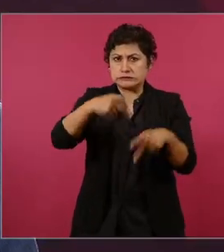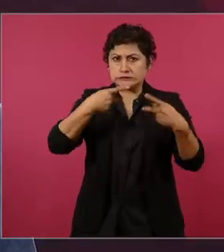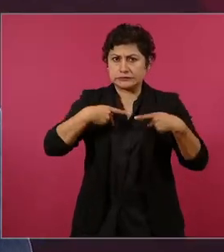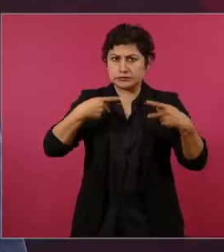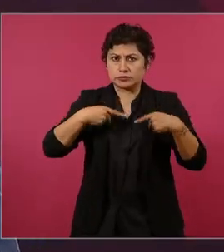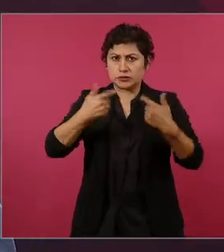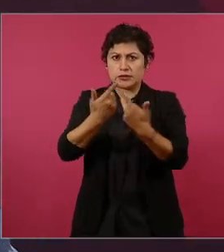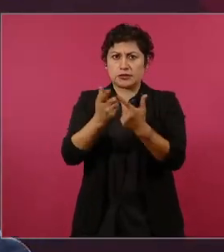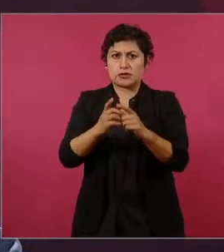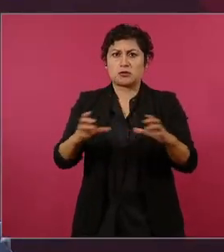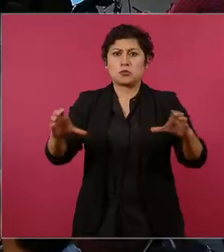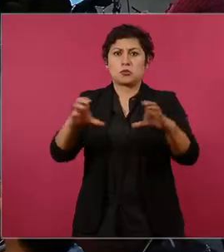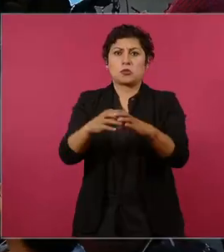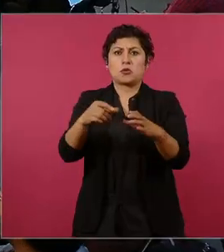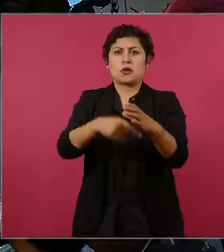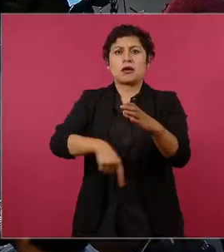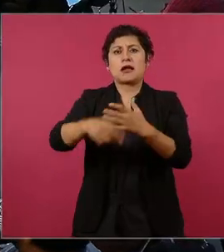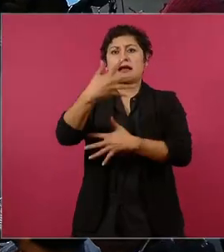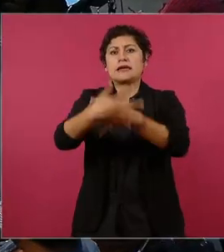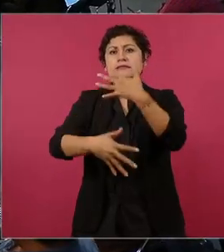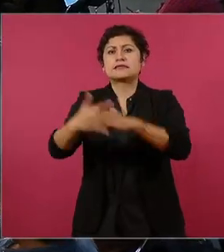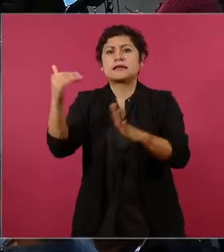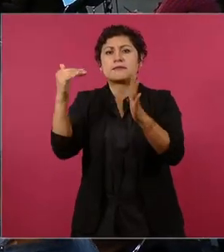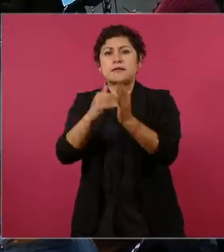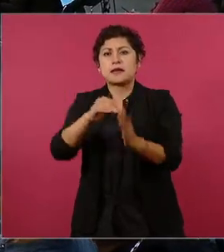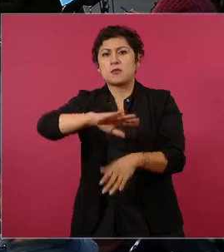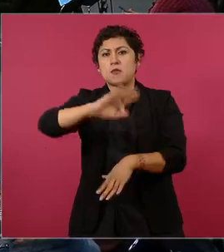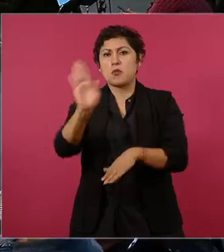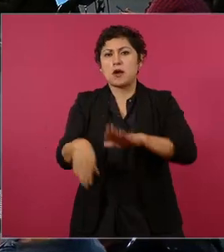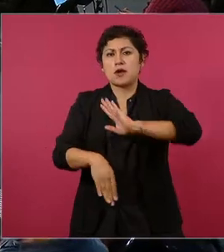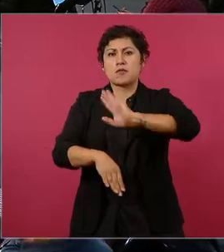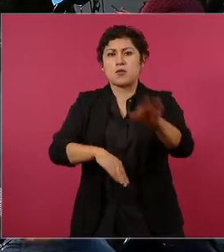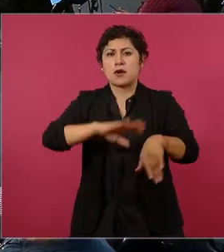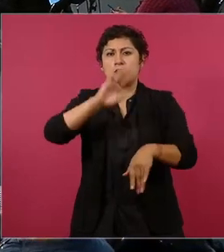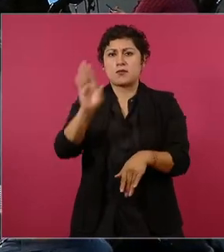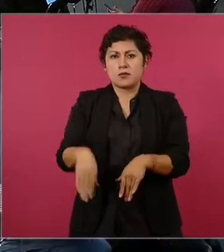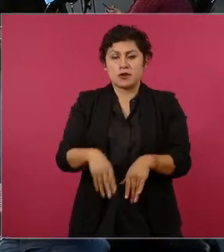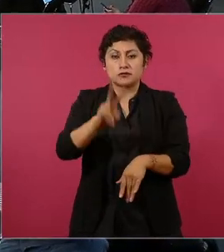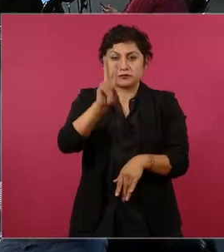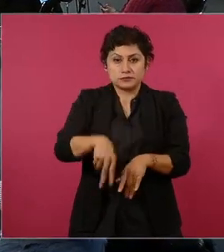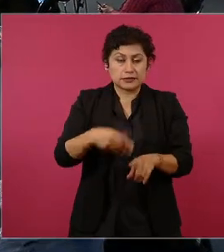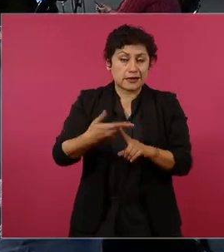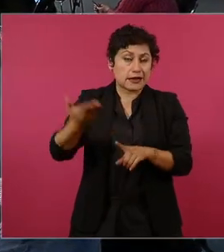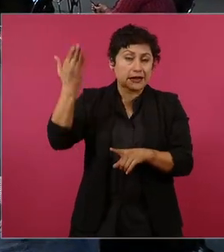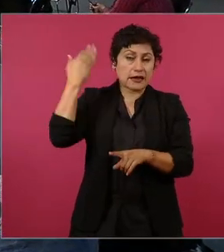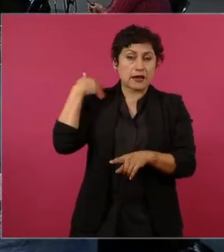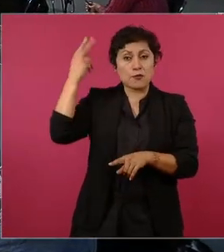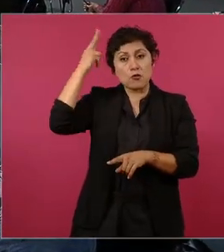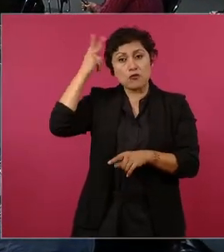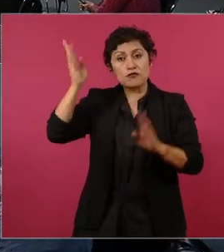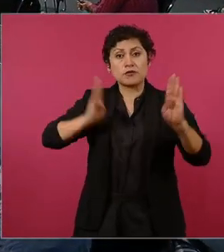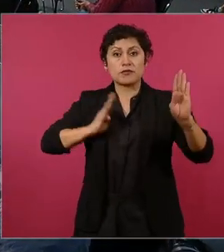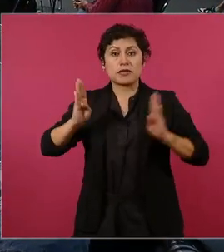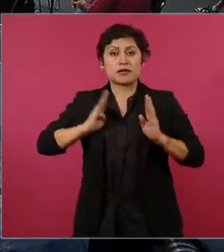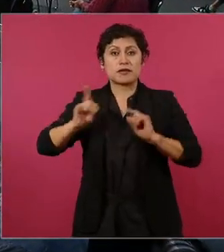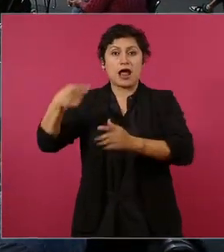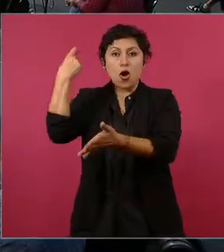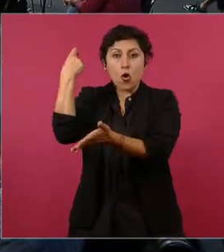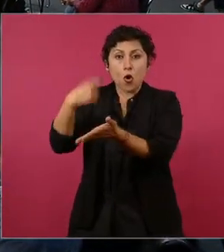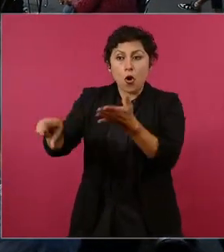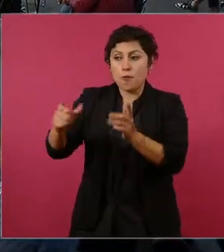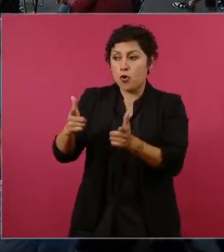Se compró armamento para el ejército porfirista para esa guerra,